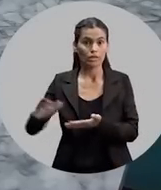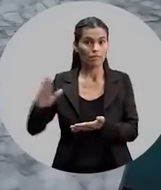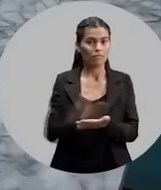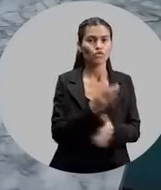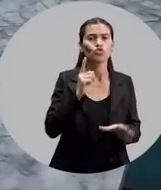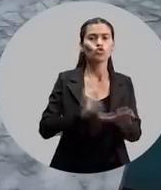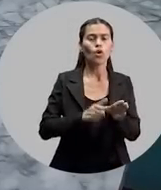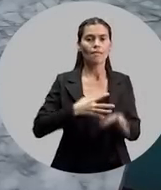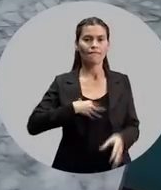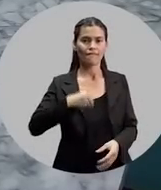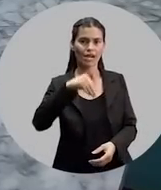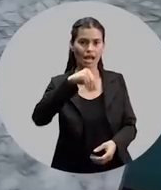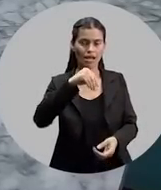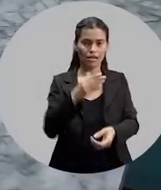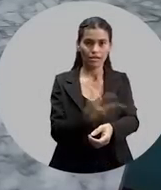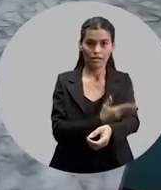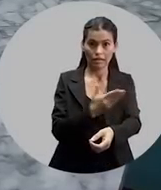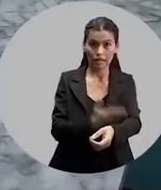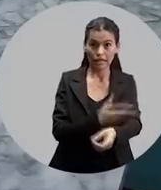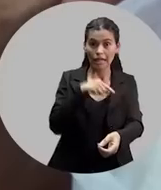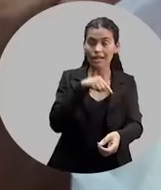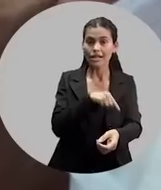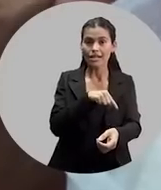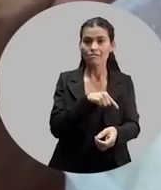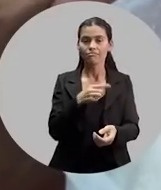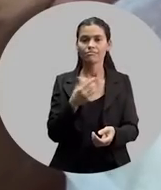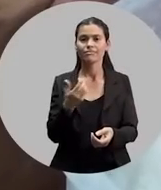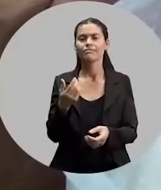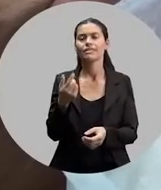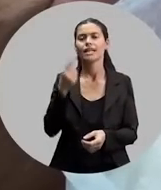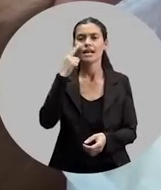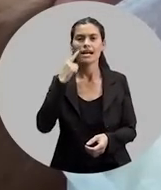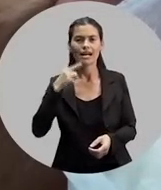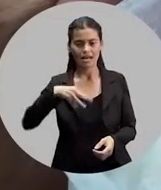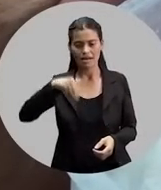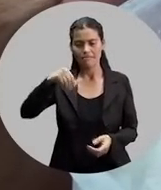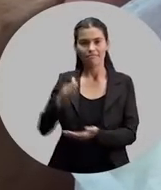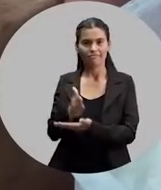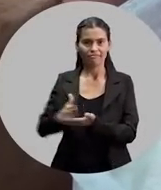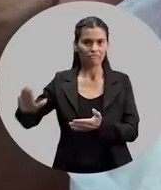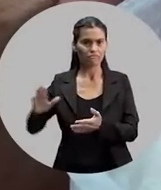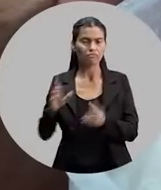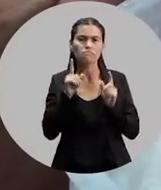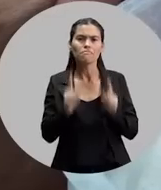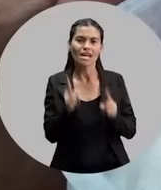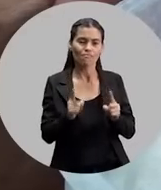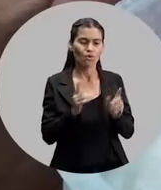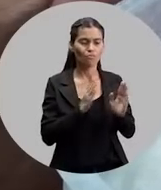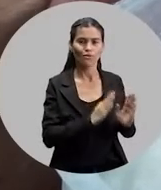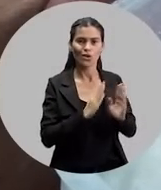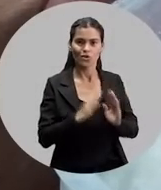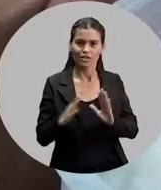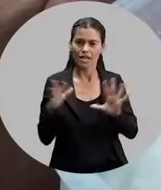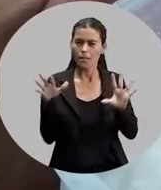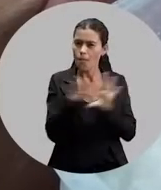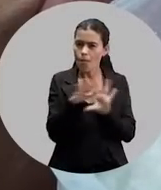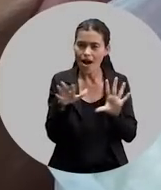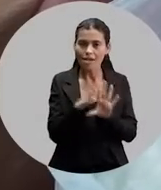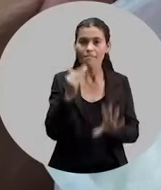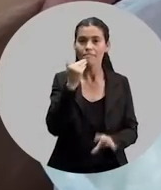mismo procedimiento, pero solamente que le sacás la harina de maíz y